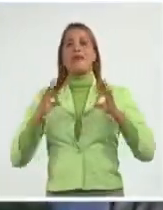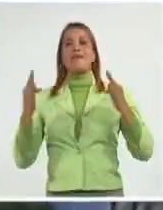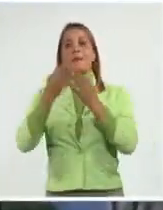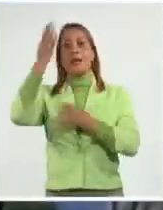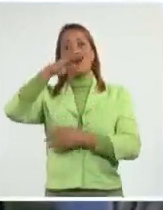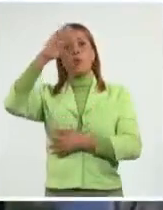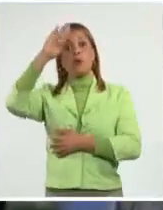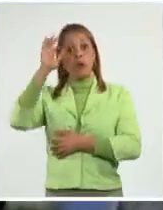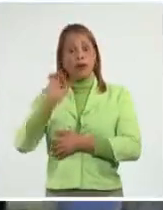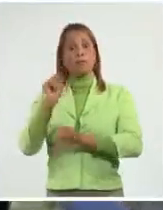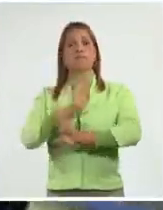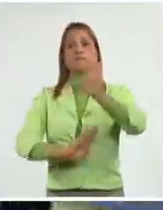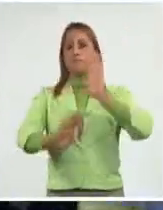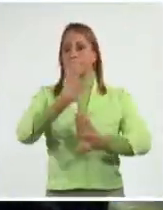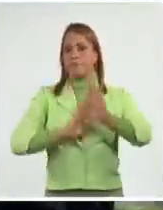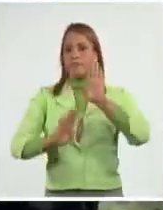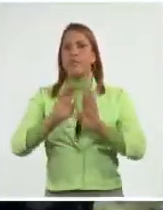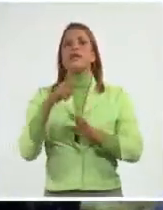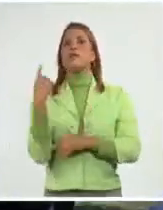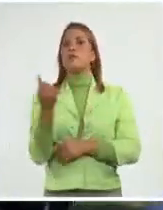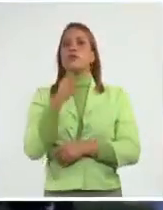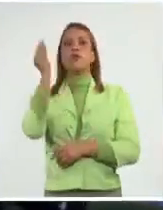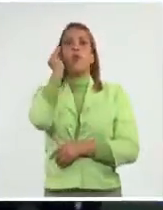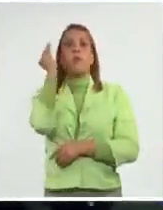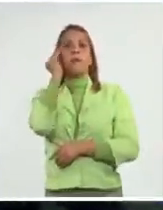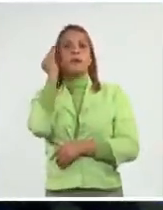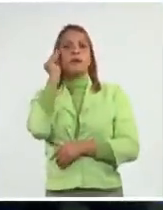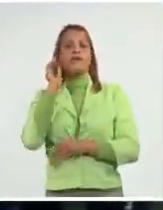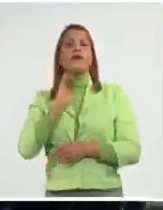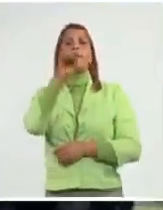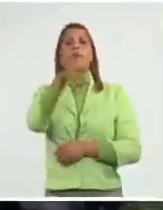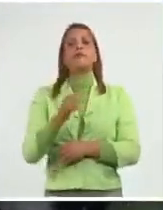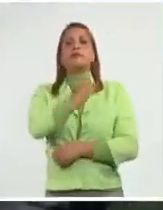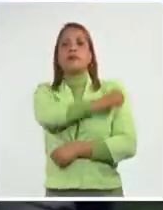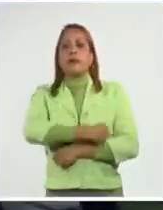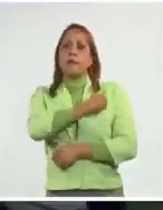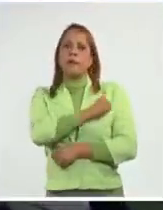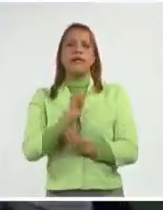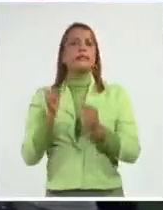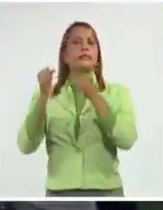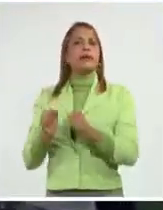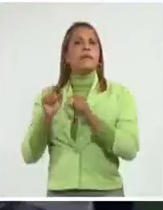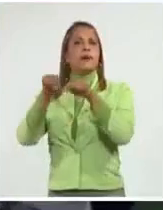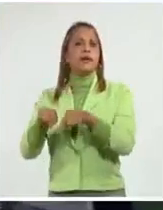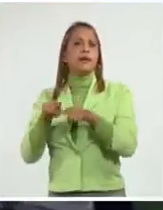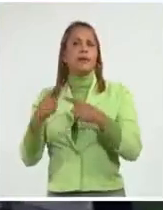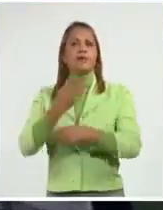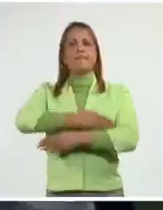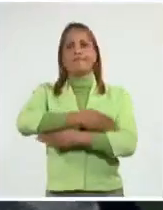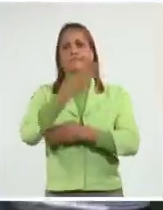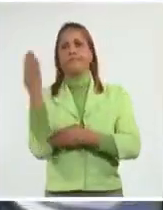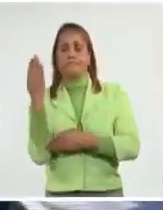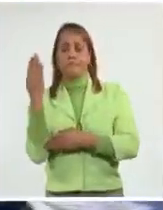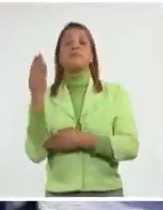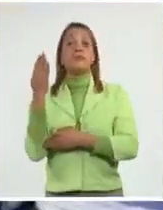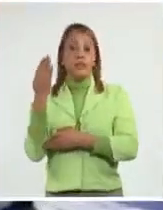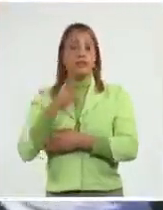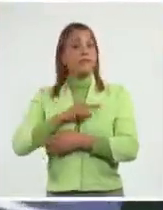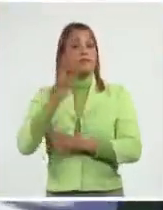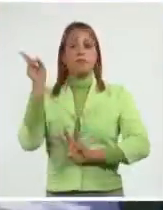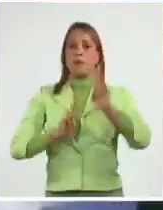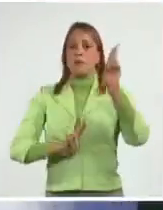cubana, estamos aquí por la construcción del puente de amor, estamos aquí por el levantamiento del bloqueo, por el levantamiento